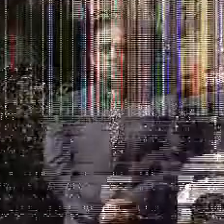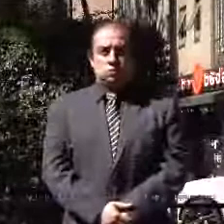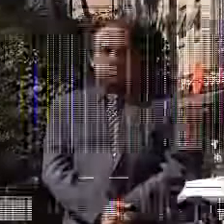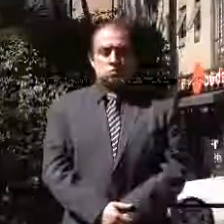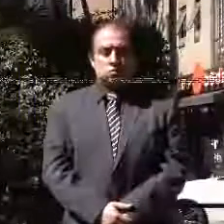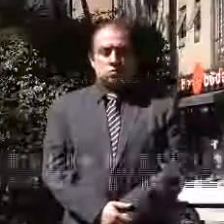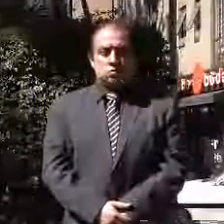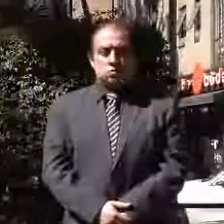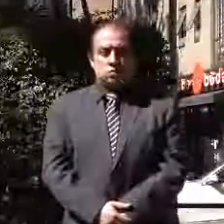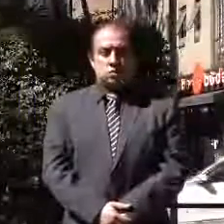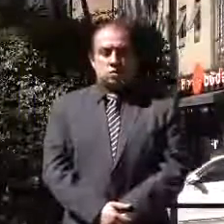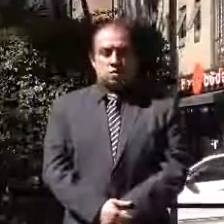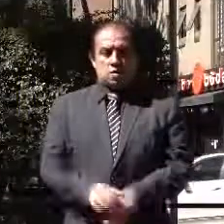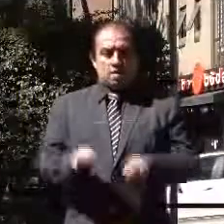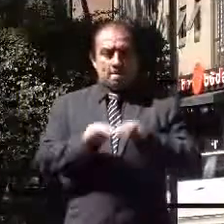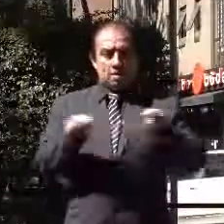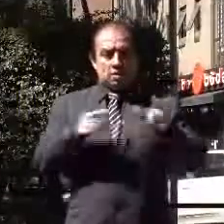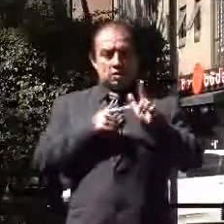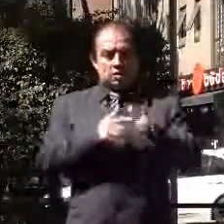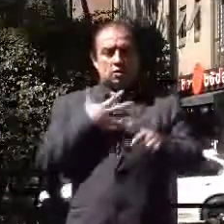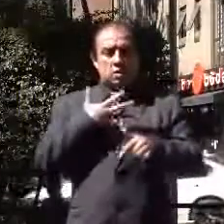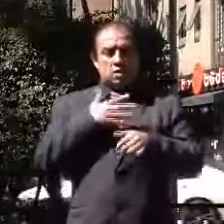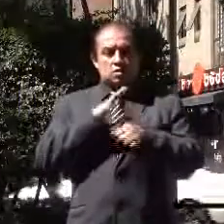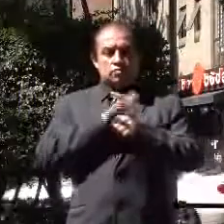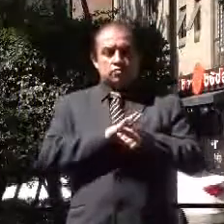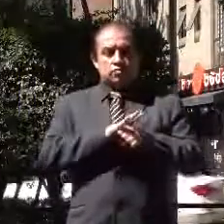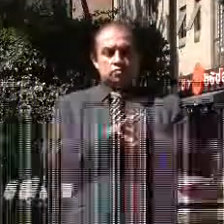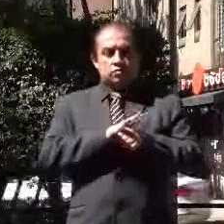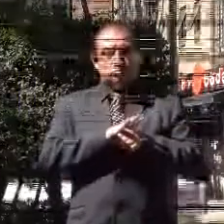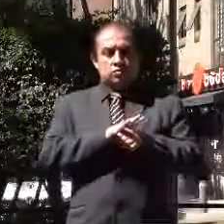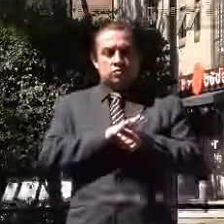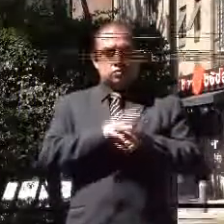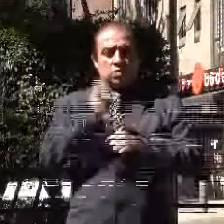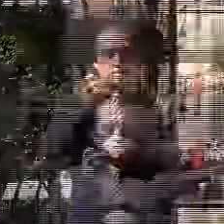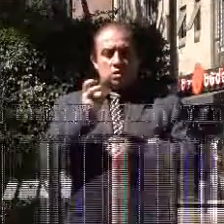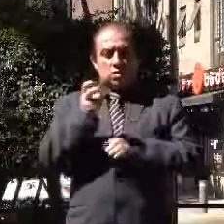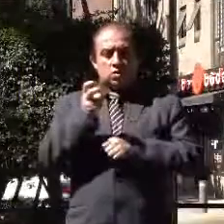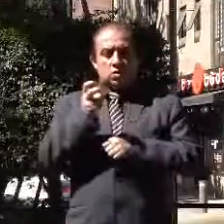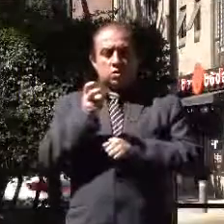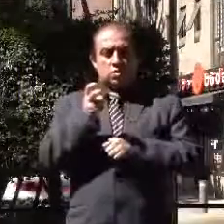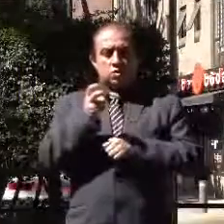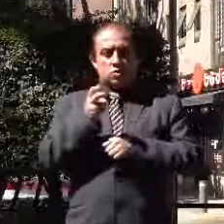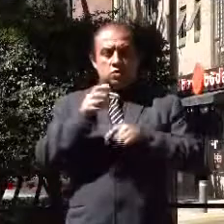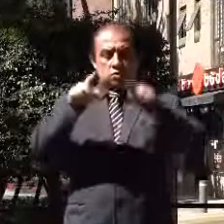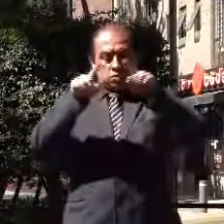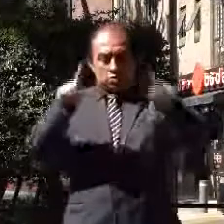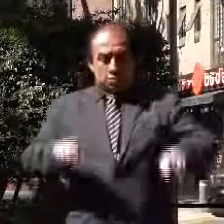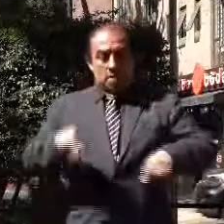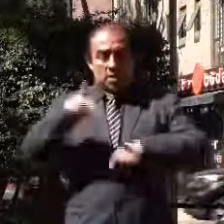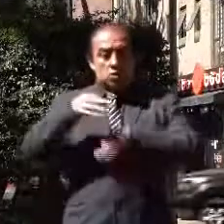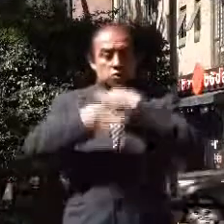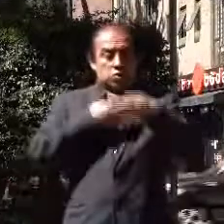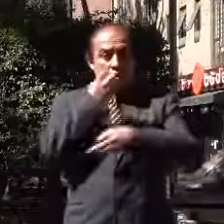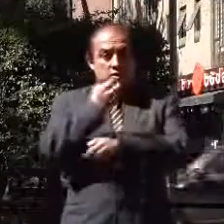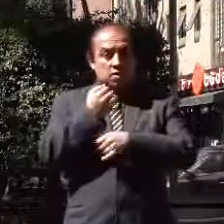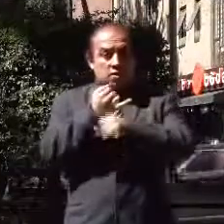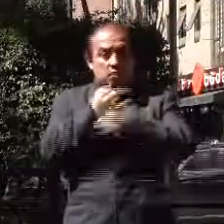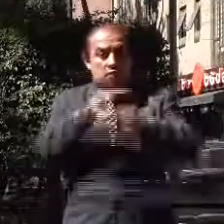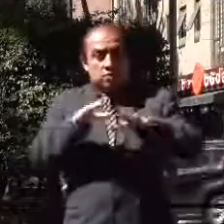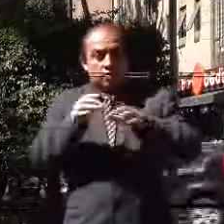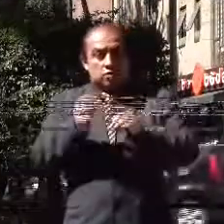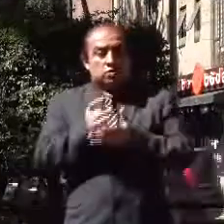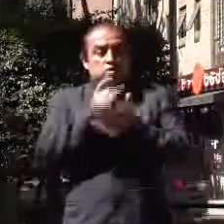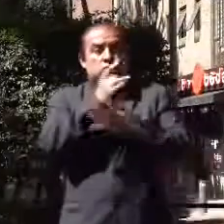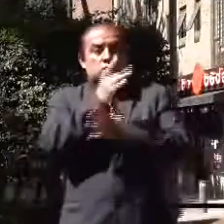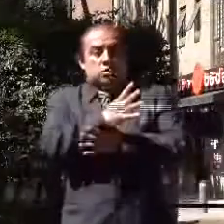En el medidor que sigue tenemos la presión. Esto en el gabinete, pero toda esta información se